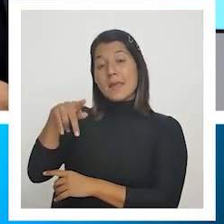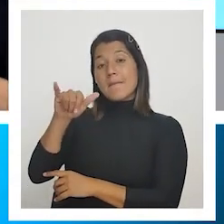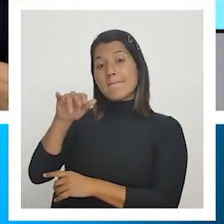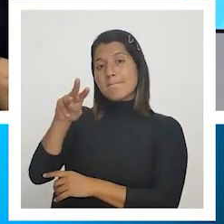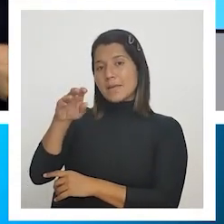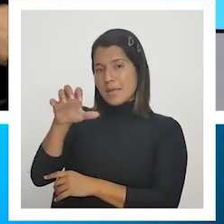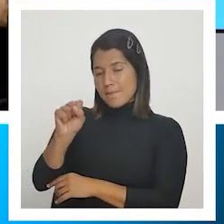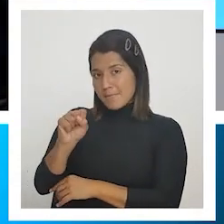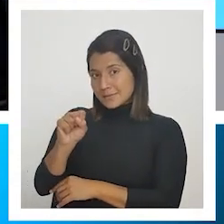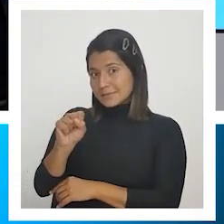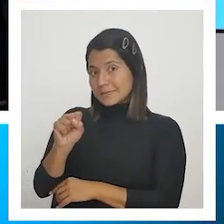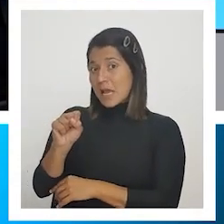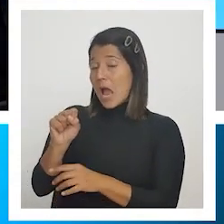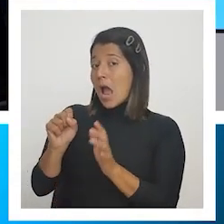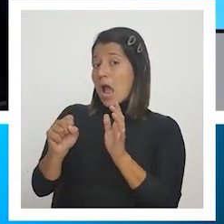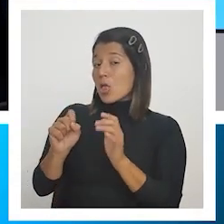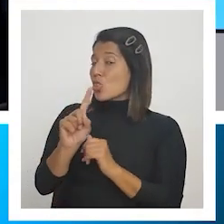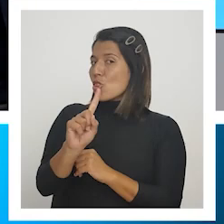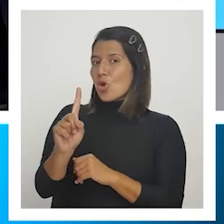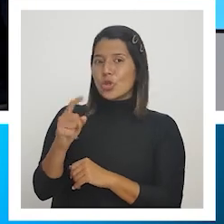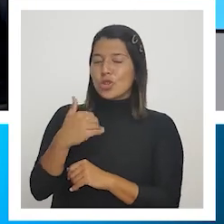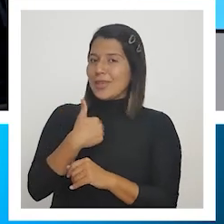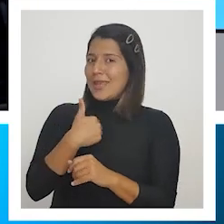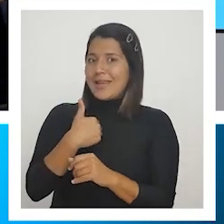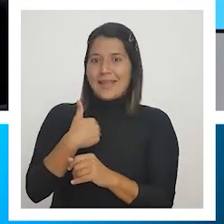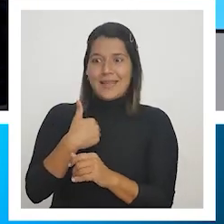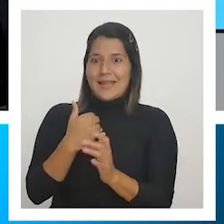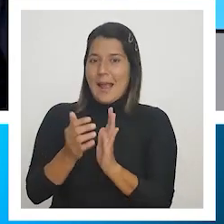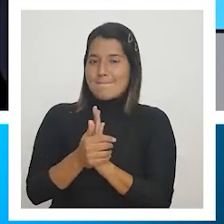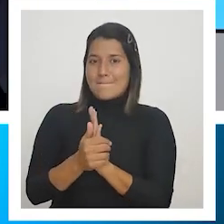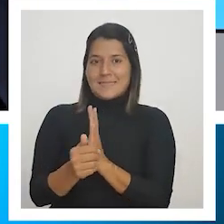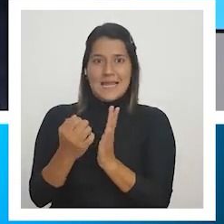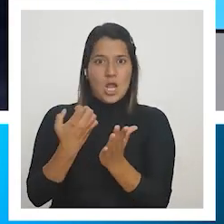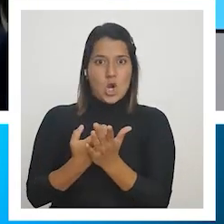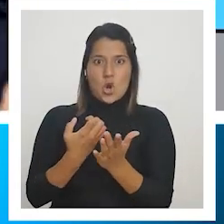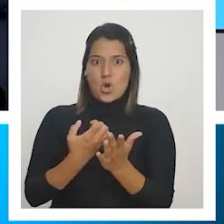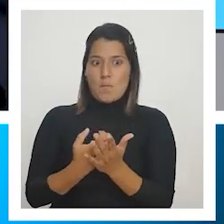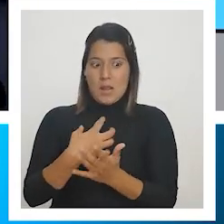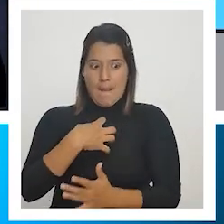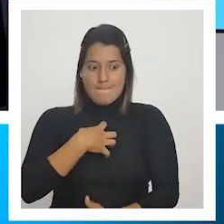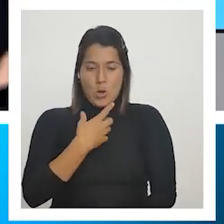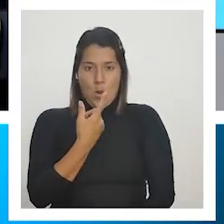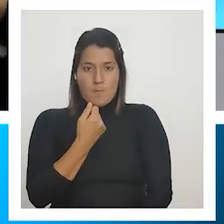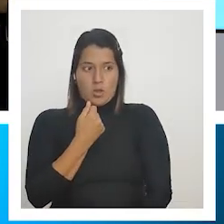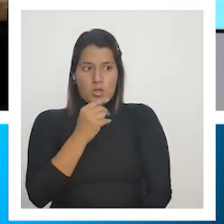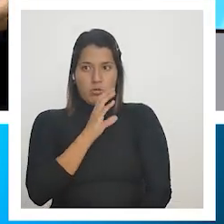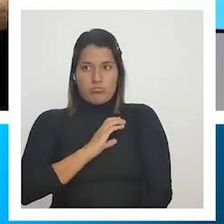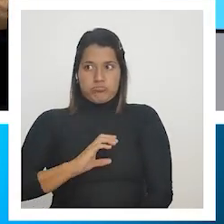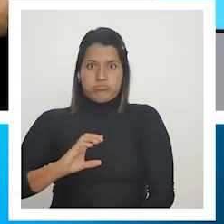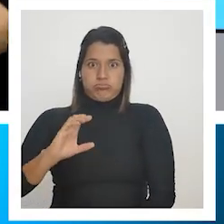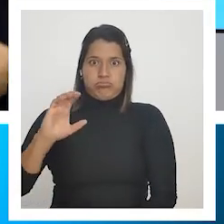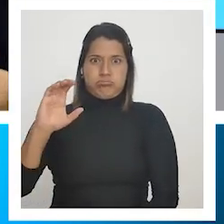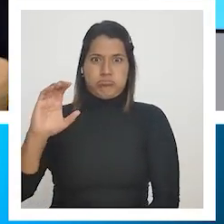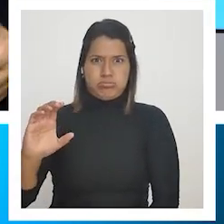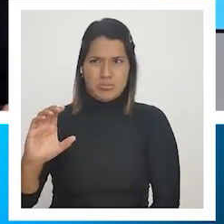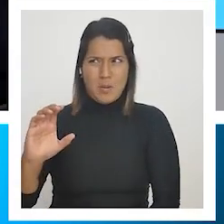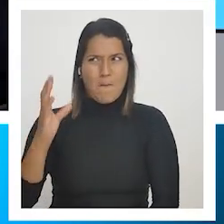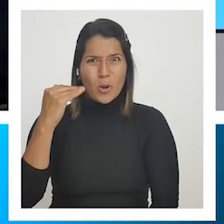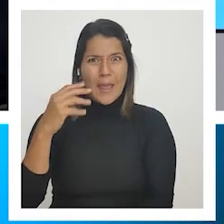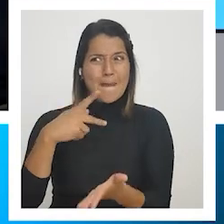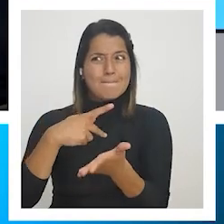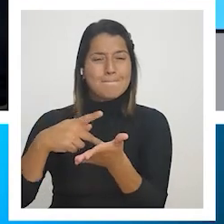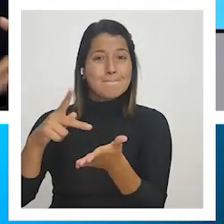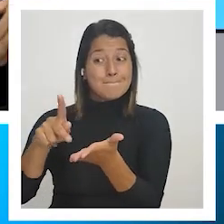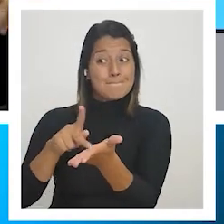poder sacar de su bolsa un porcentaje de lo que se va a ganar después para poder participar de un concurso, y por